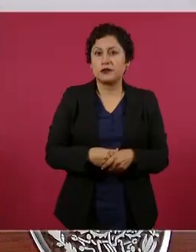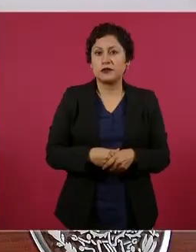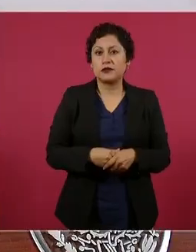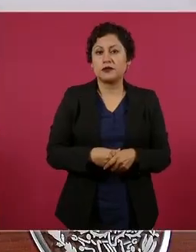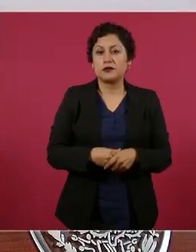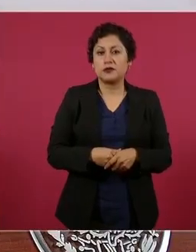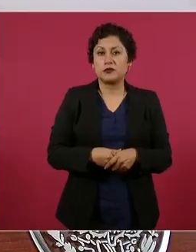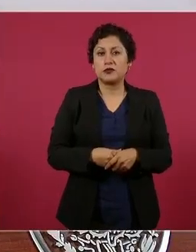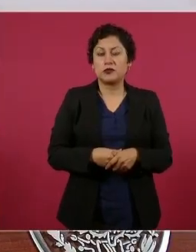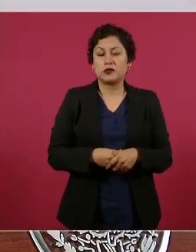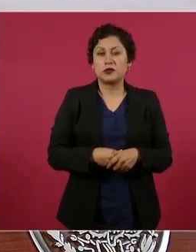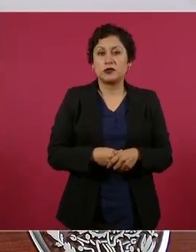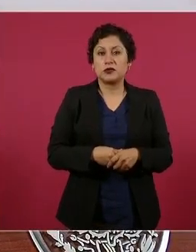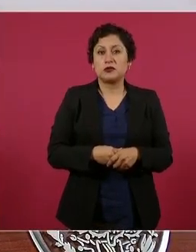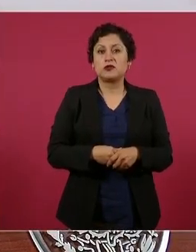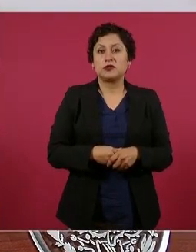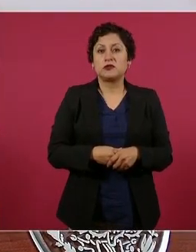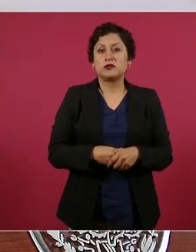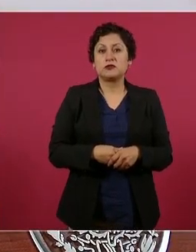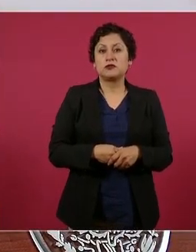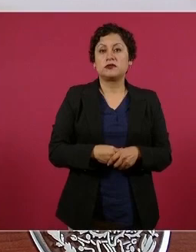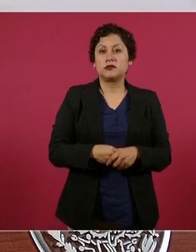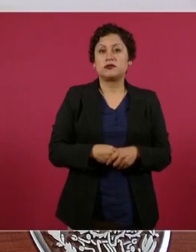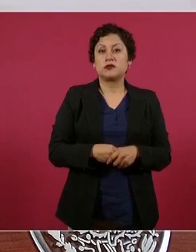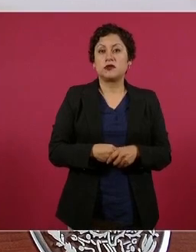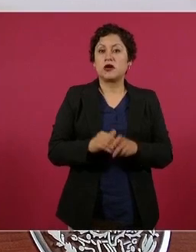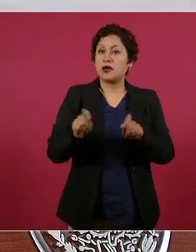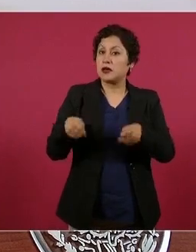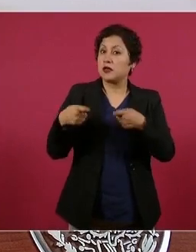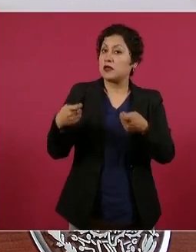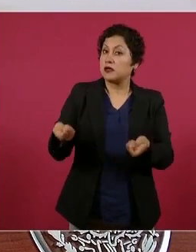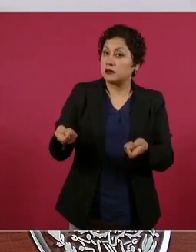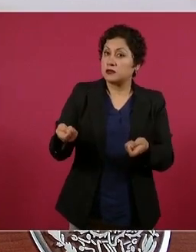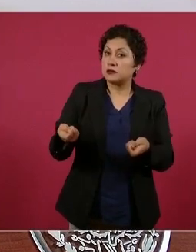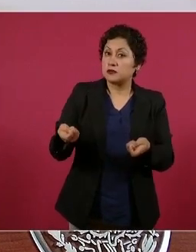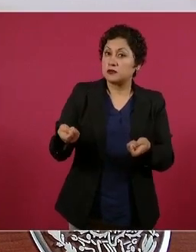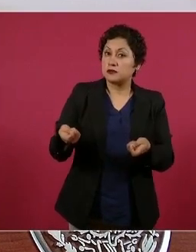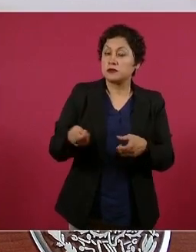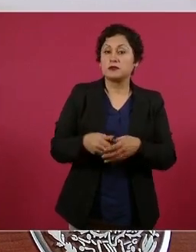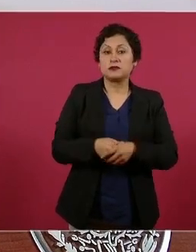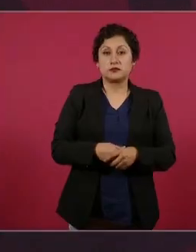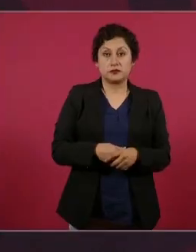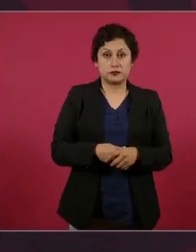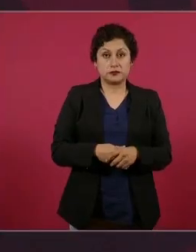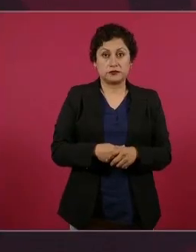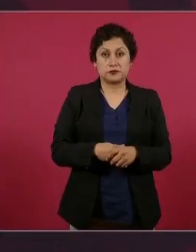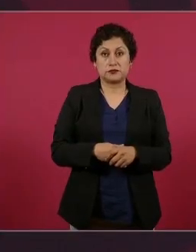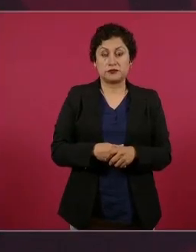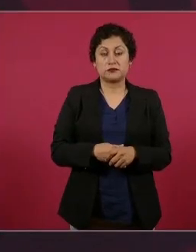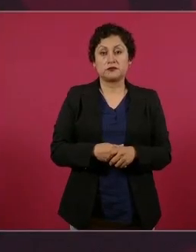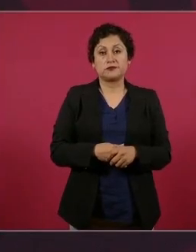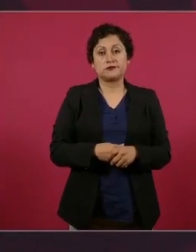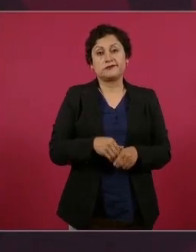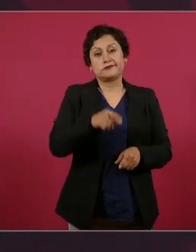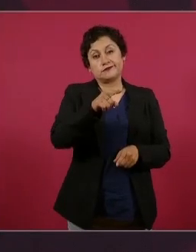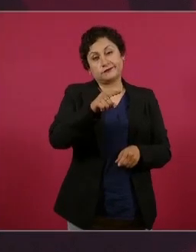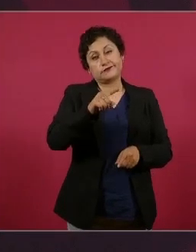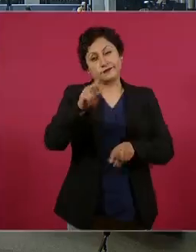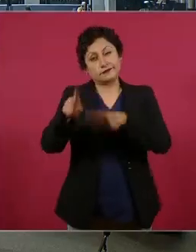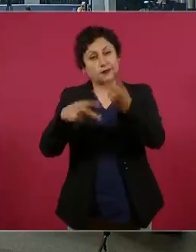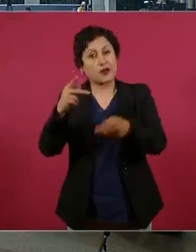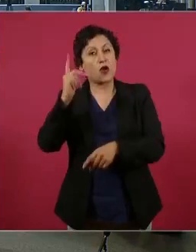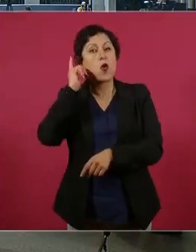Sí. Está trabajando con SEDAC. ¿Y las van a entregar? Sí. Nada más que no, no. Todavía están. Ojalá pueda ir, presidente.